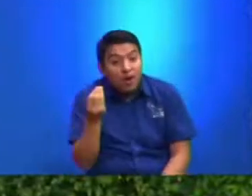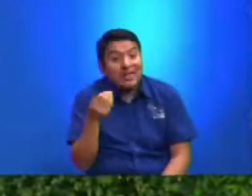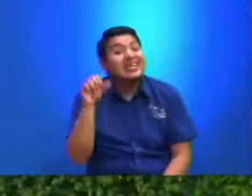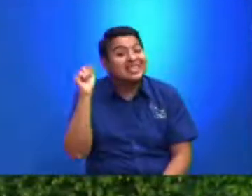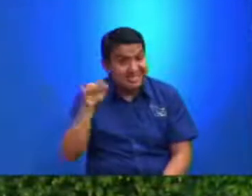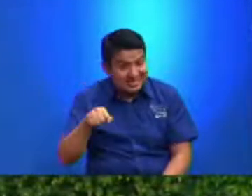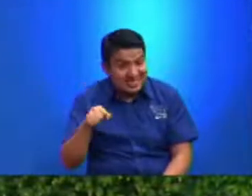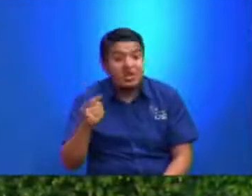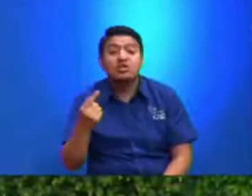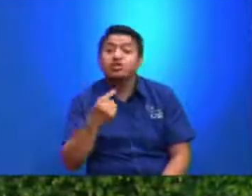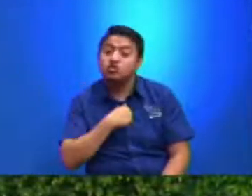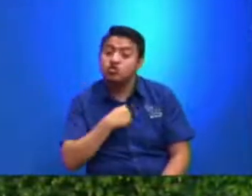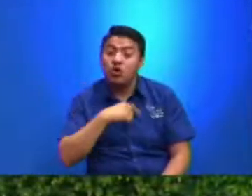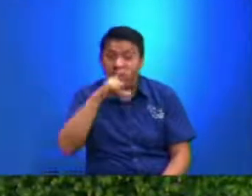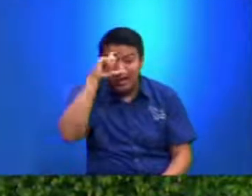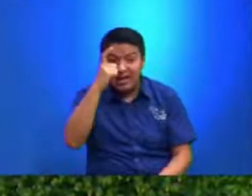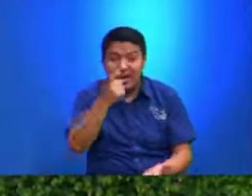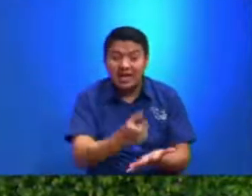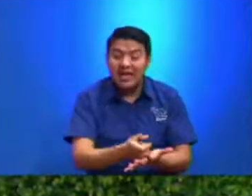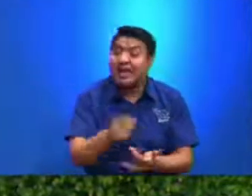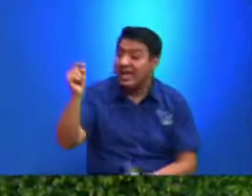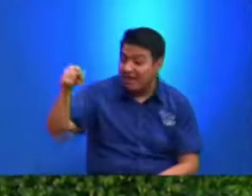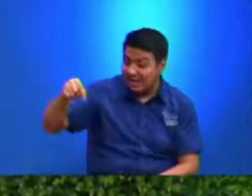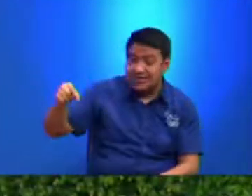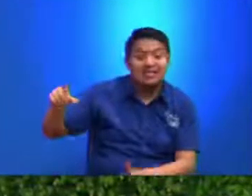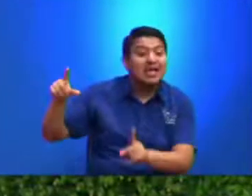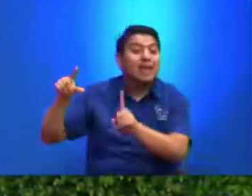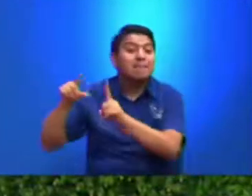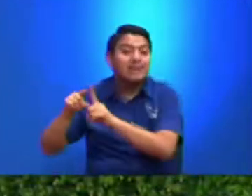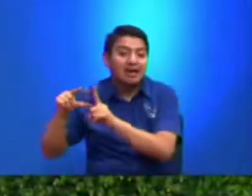como que fueran suyos. Y de ahí viene la idolatría.